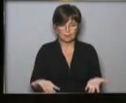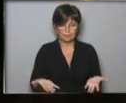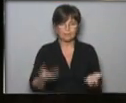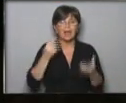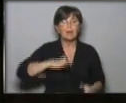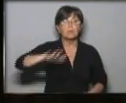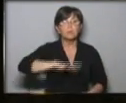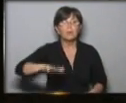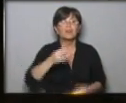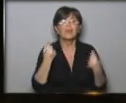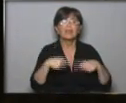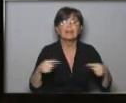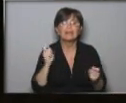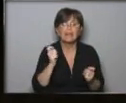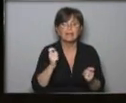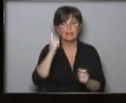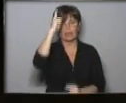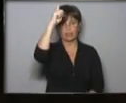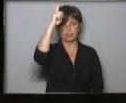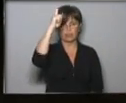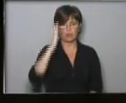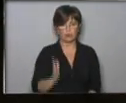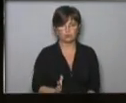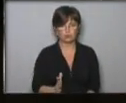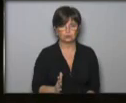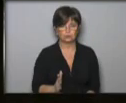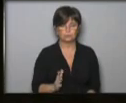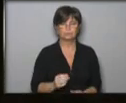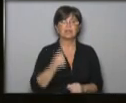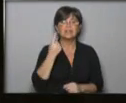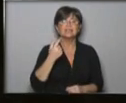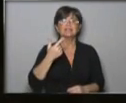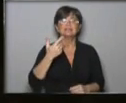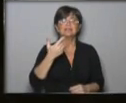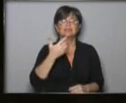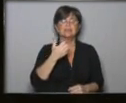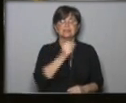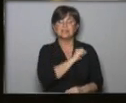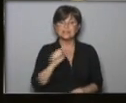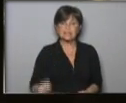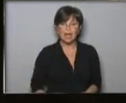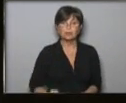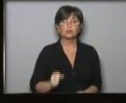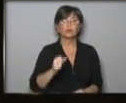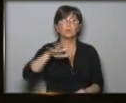Es el pueblo de Dios, el santo pueblo de Dios,